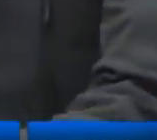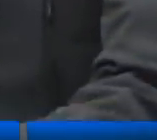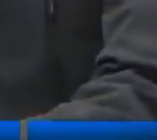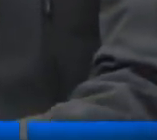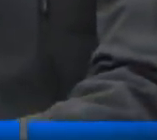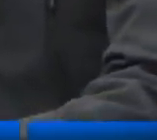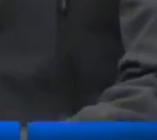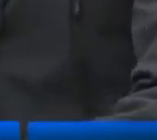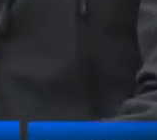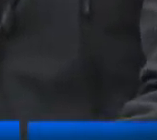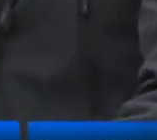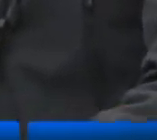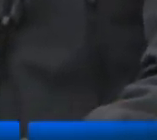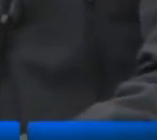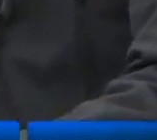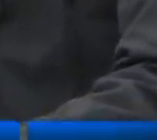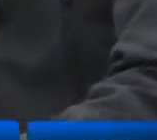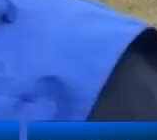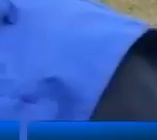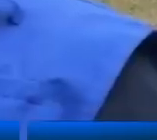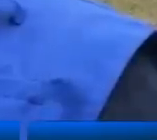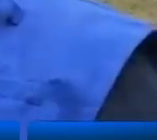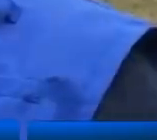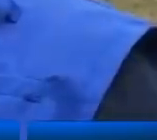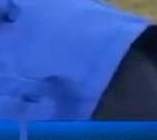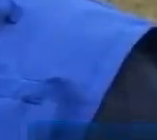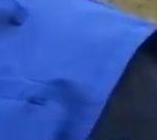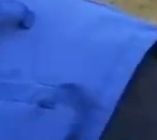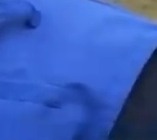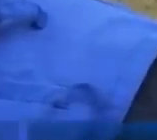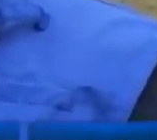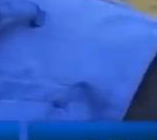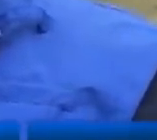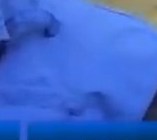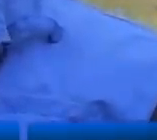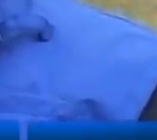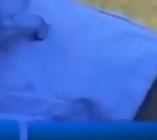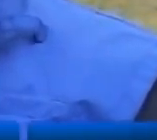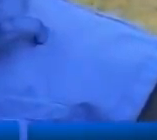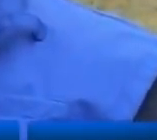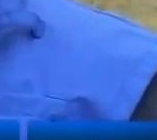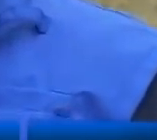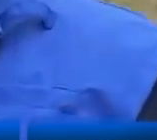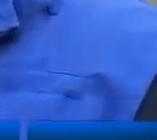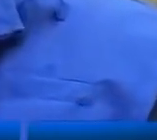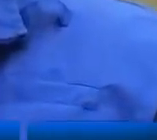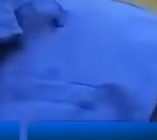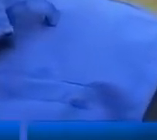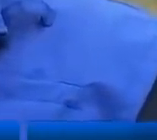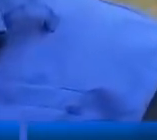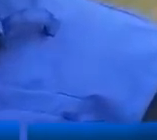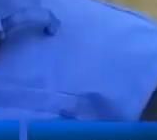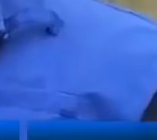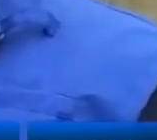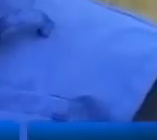y el alcalde de Quito, Jorge Yunda. Y una ave emblemática, ícono de nuestros Andes, hoy pueda